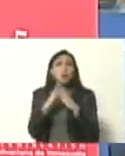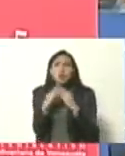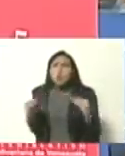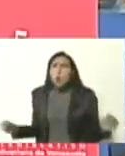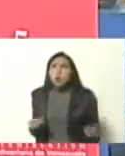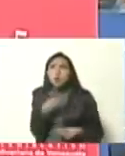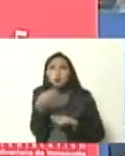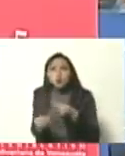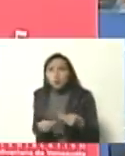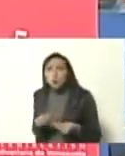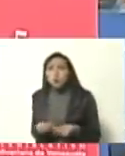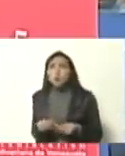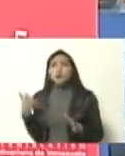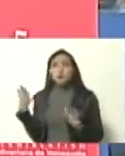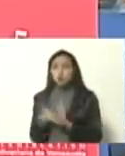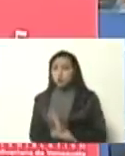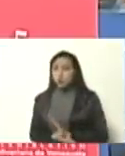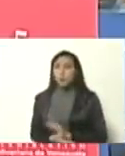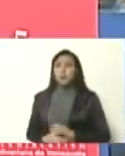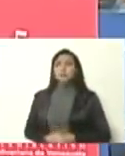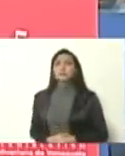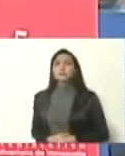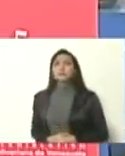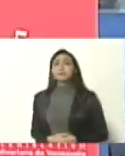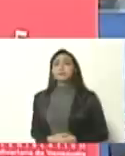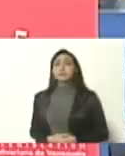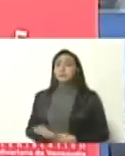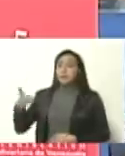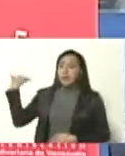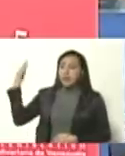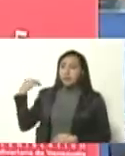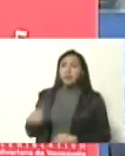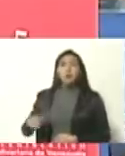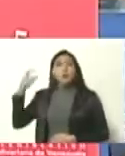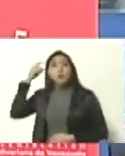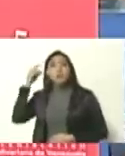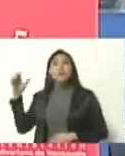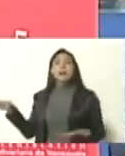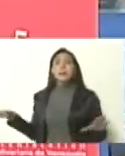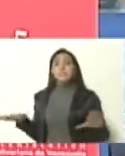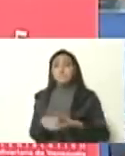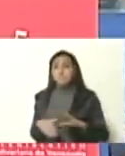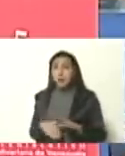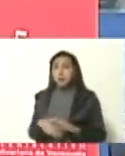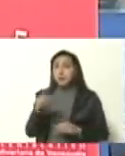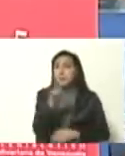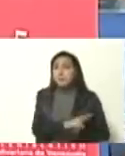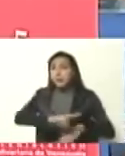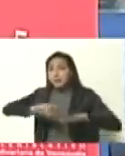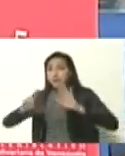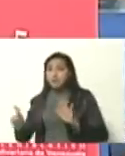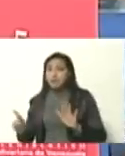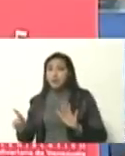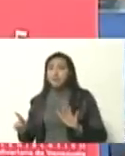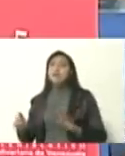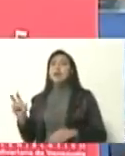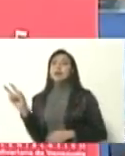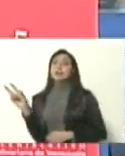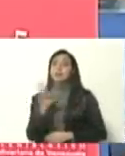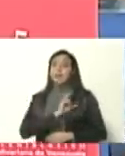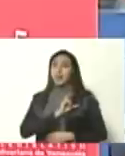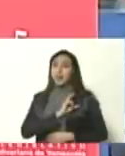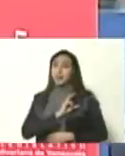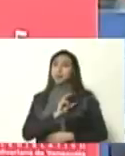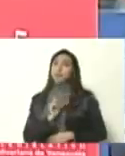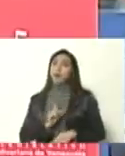ocurrió en la sesión del pasado día martes 26 de enero en